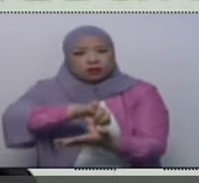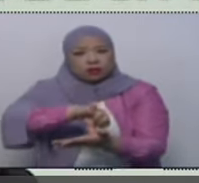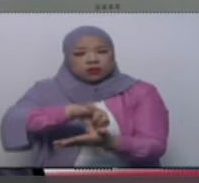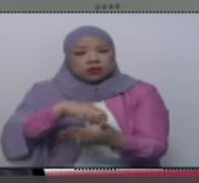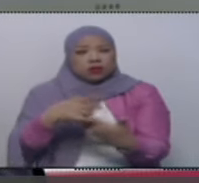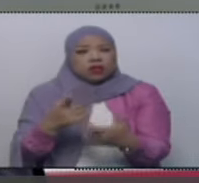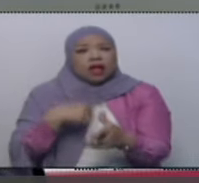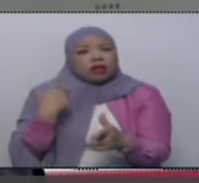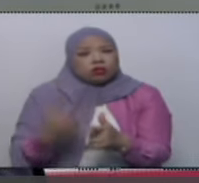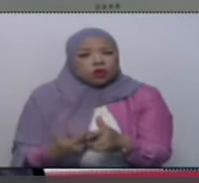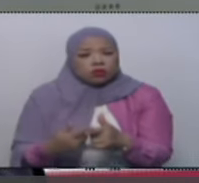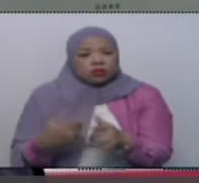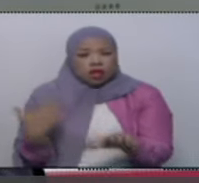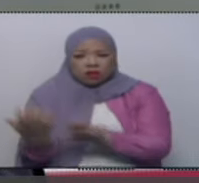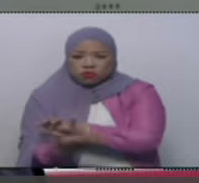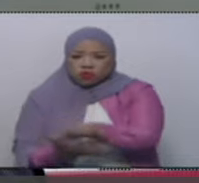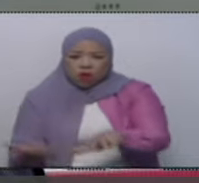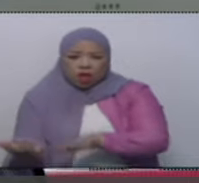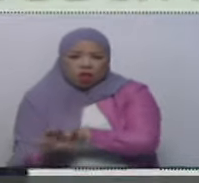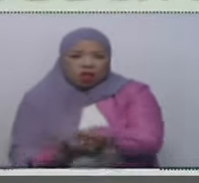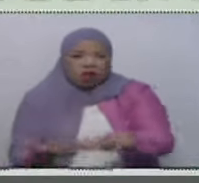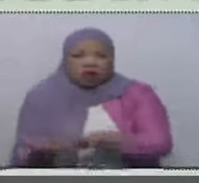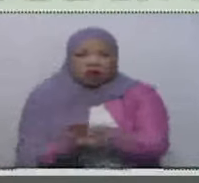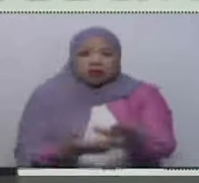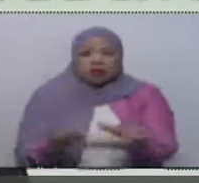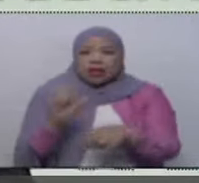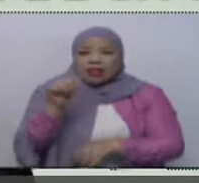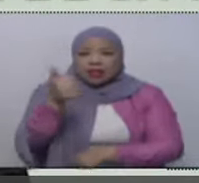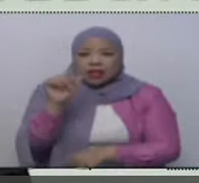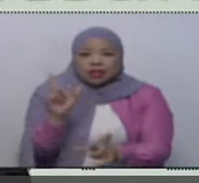El acto terrorista ocurrió el 10 de agosto.